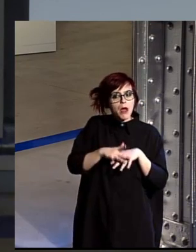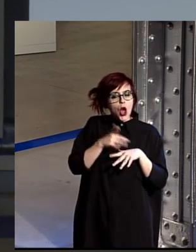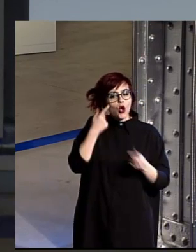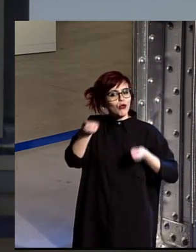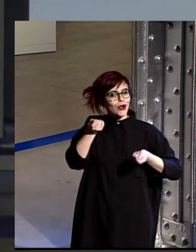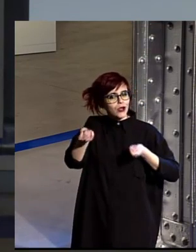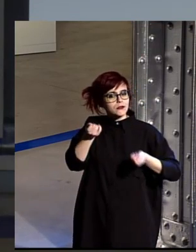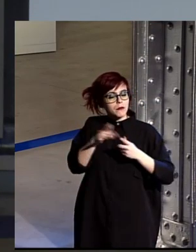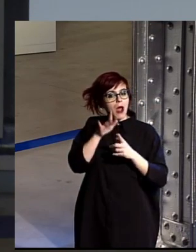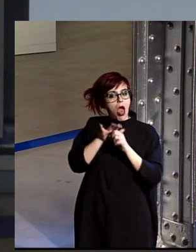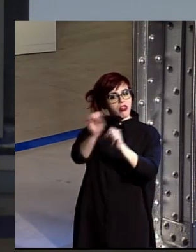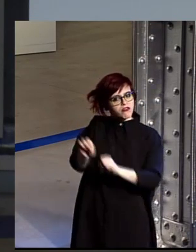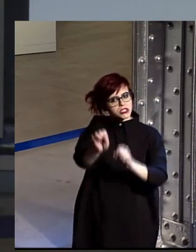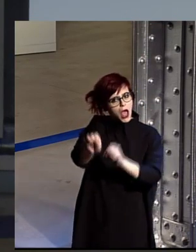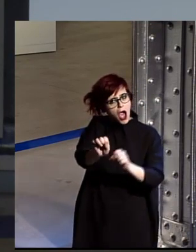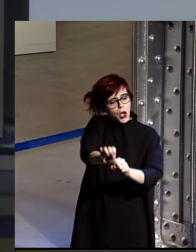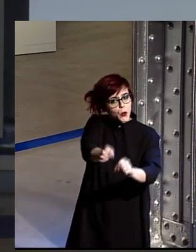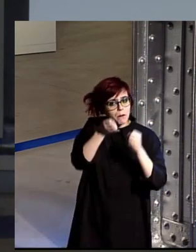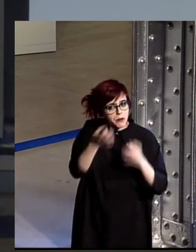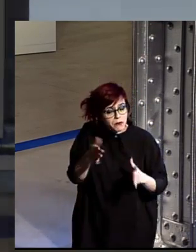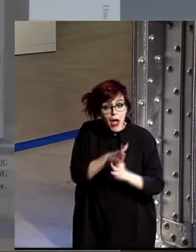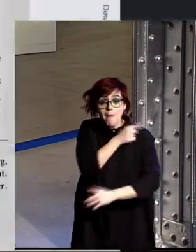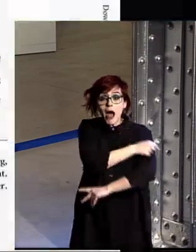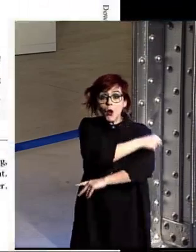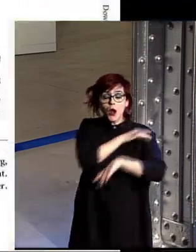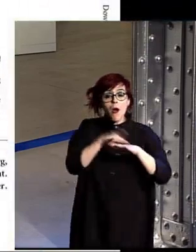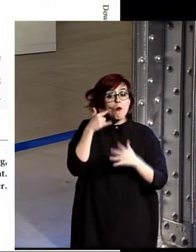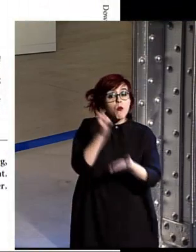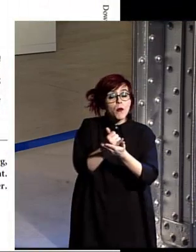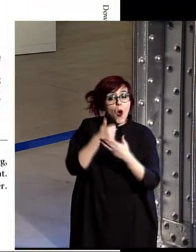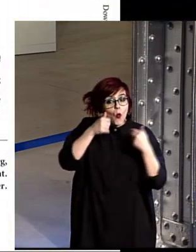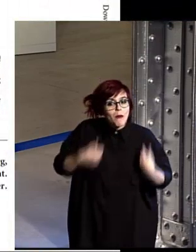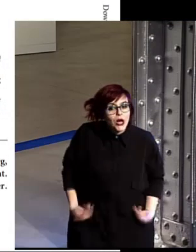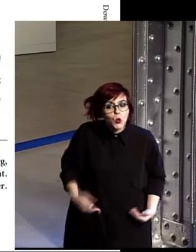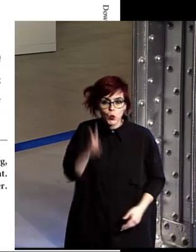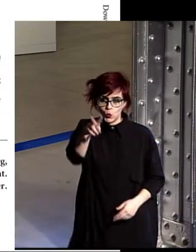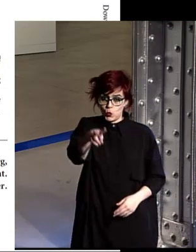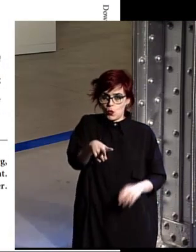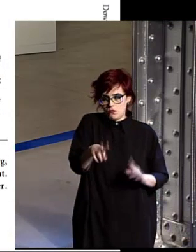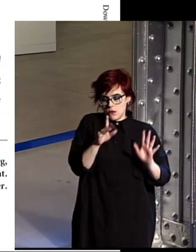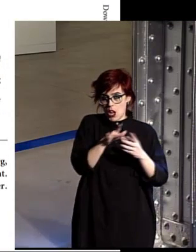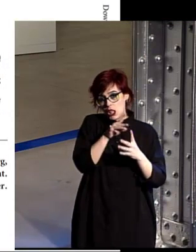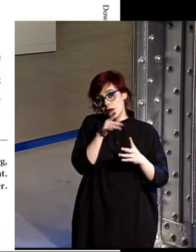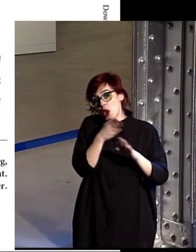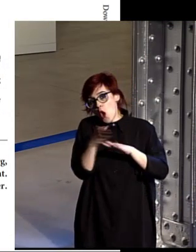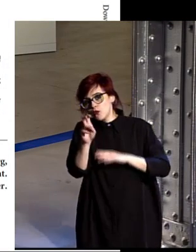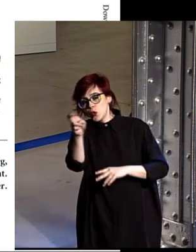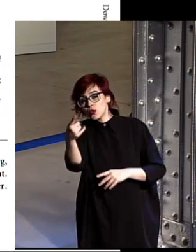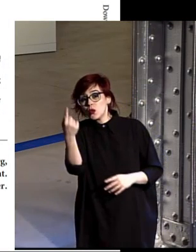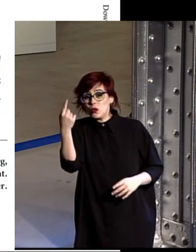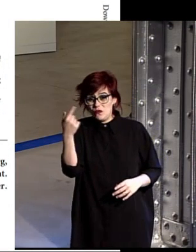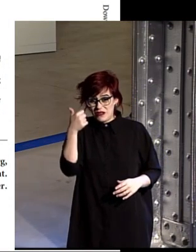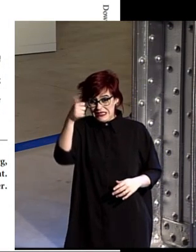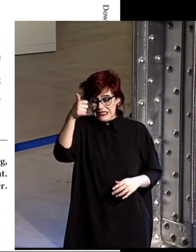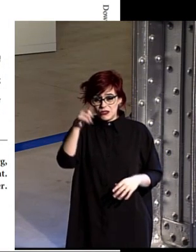GP. Ninguna de las dos vacunas se había probado en humanos, salvo la de VSV, porque un chiquín, el